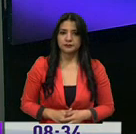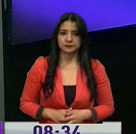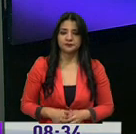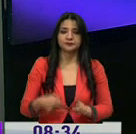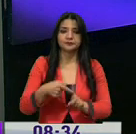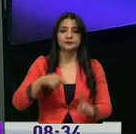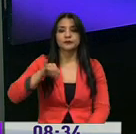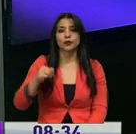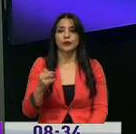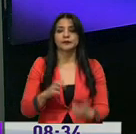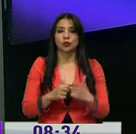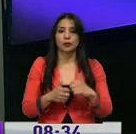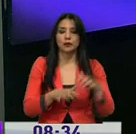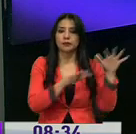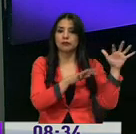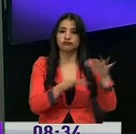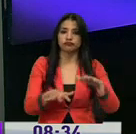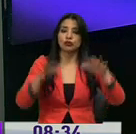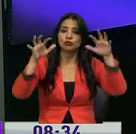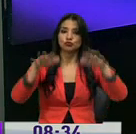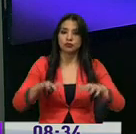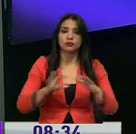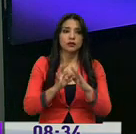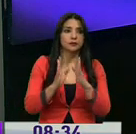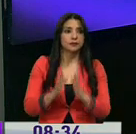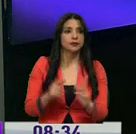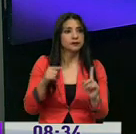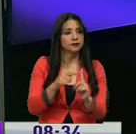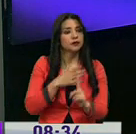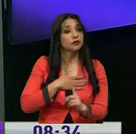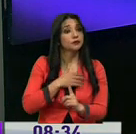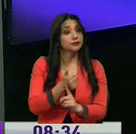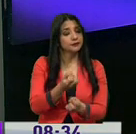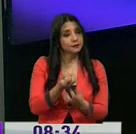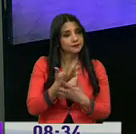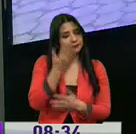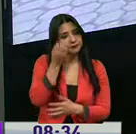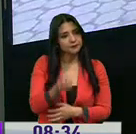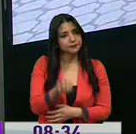el problema de los deslaves y la lluvia. Así que, Iván, ¿cómo están las cosas por allá? Buen día. Adelante, por favor.